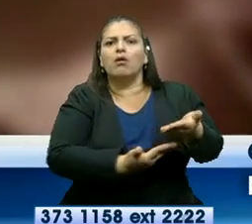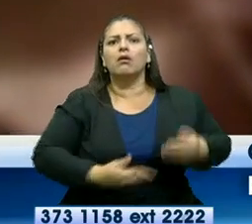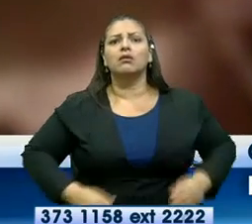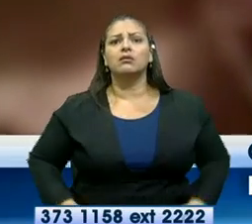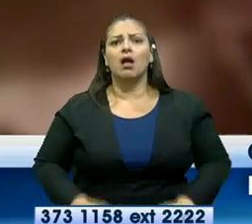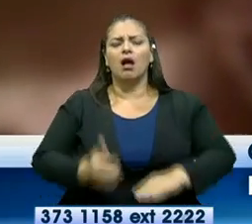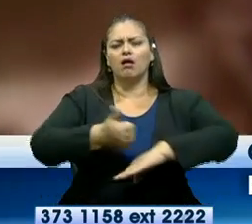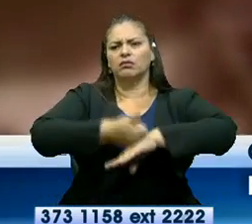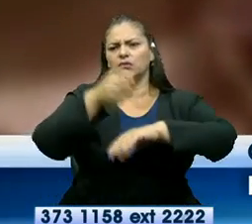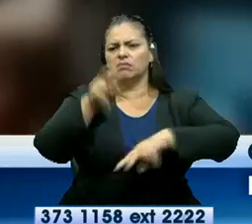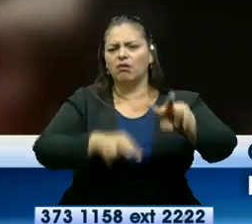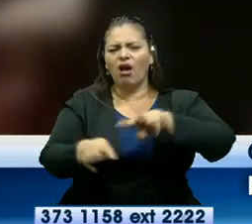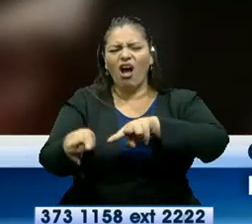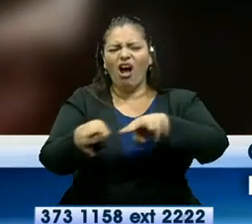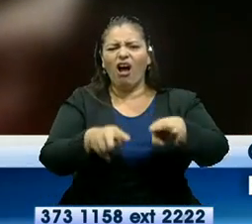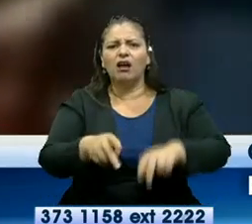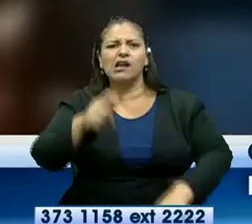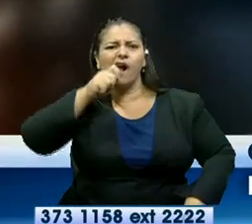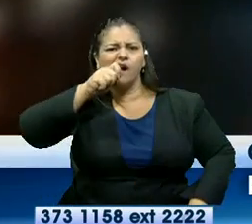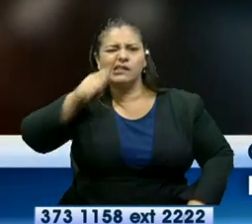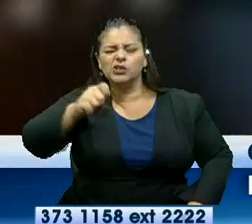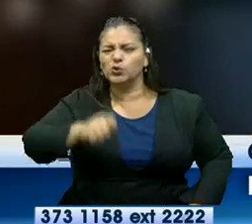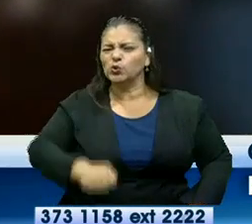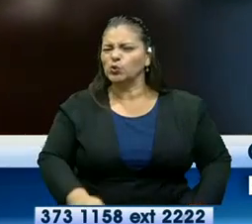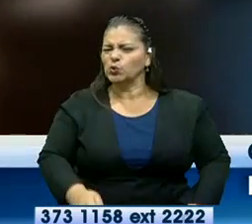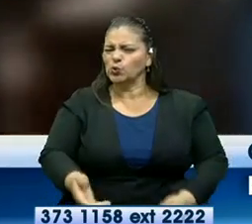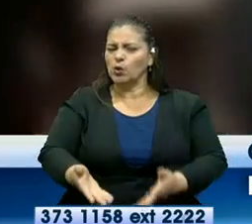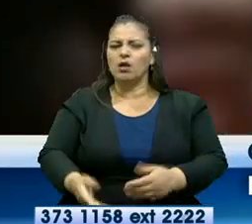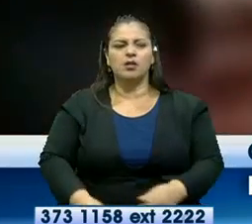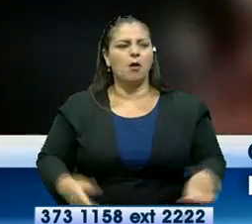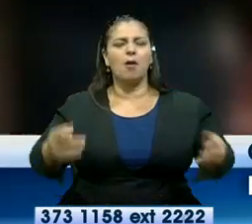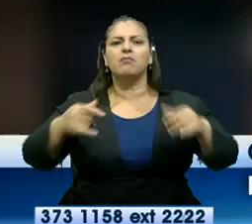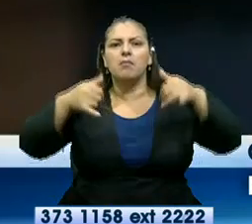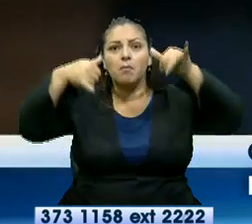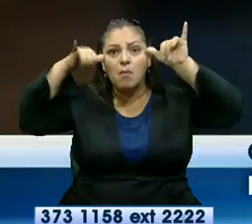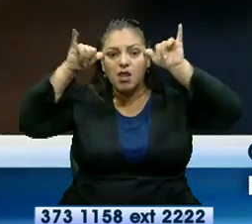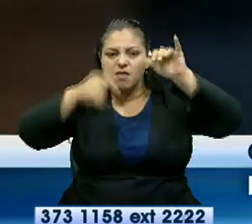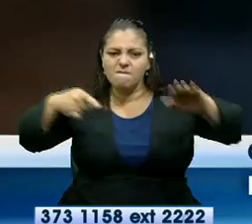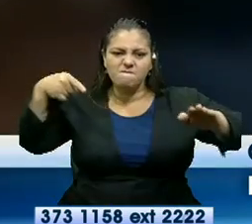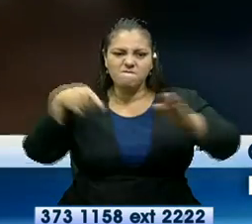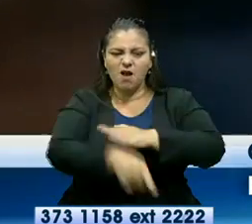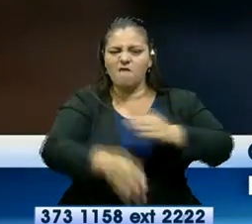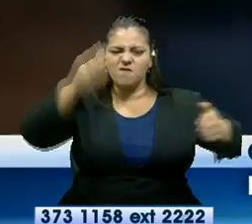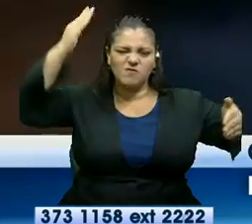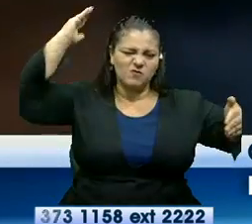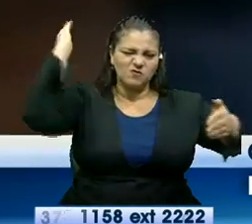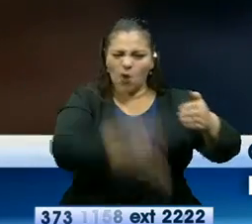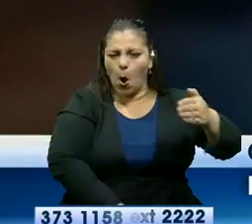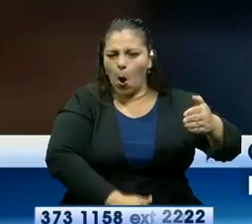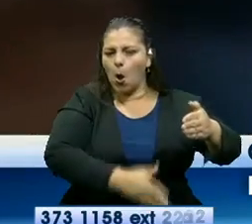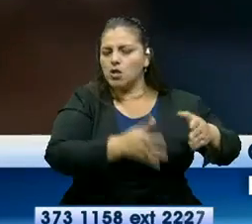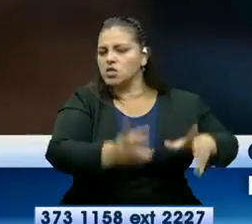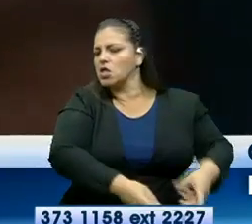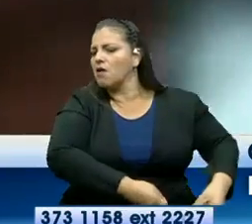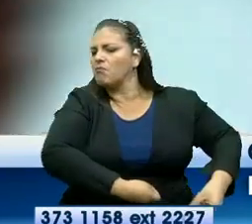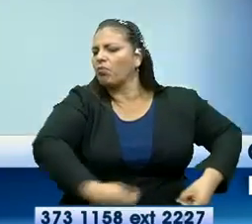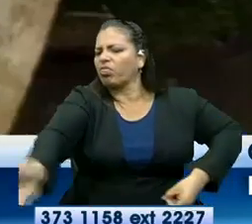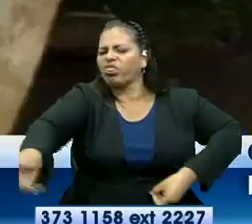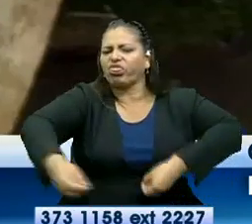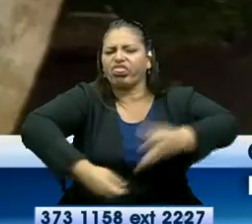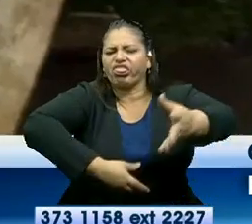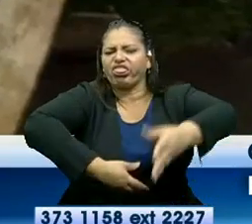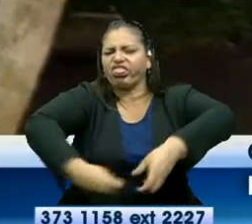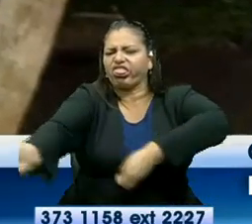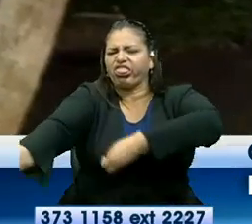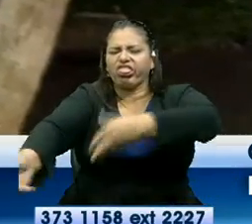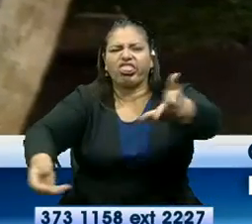que el tratamiento que daban a la carne no era la adecuada, es decir, las condiciones de salubridad ponían en riesgo la salud de las personas.